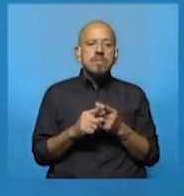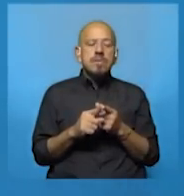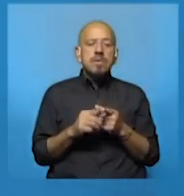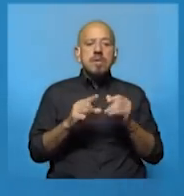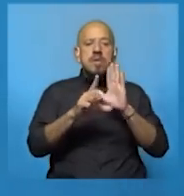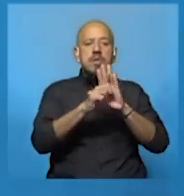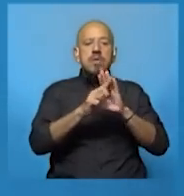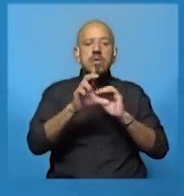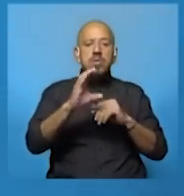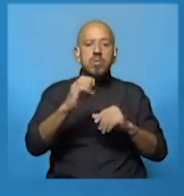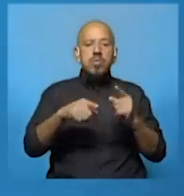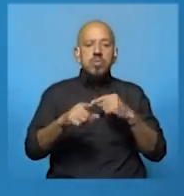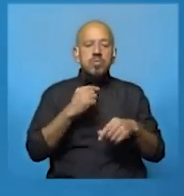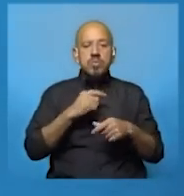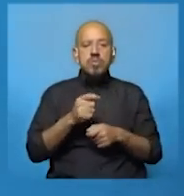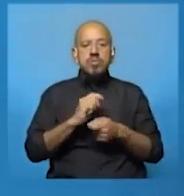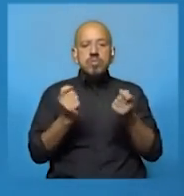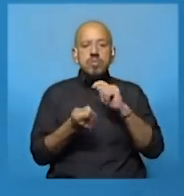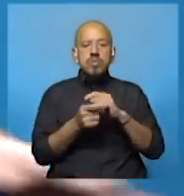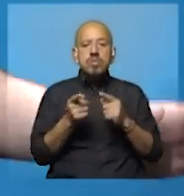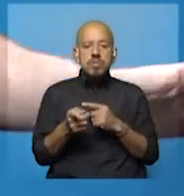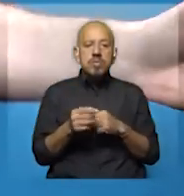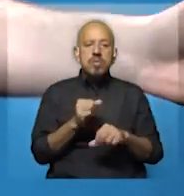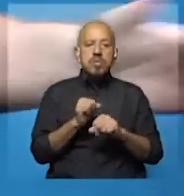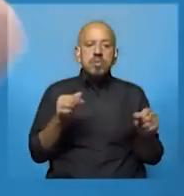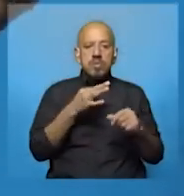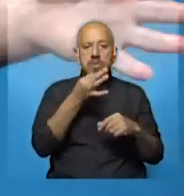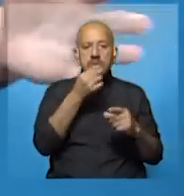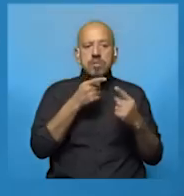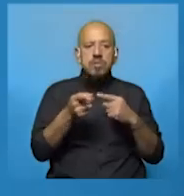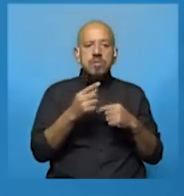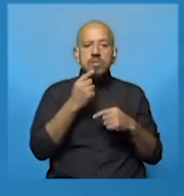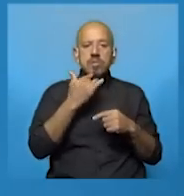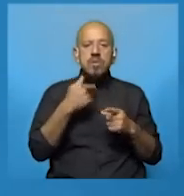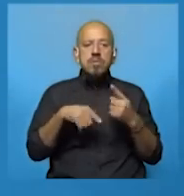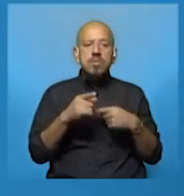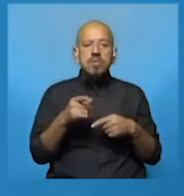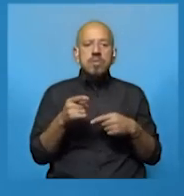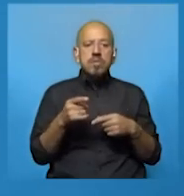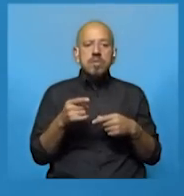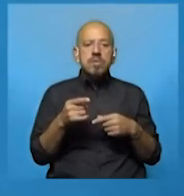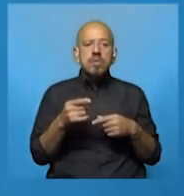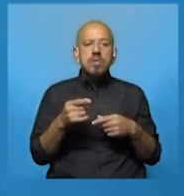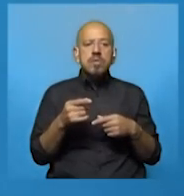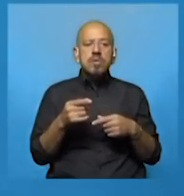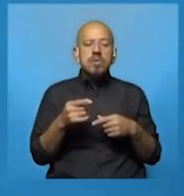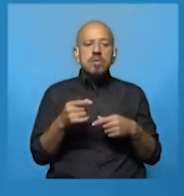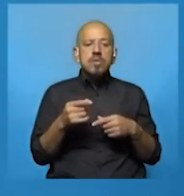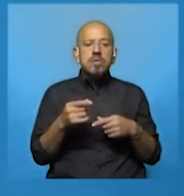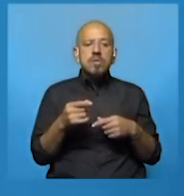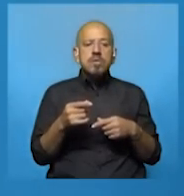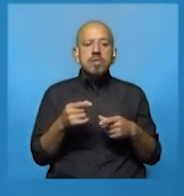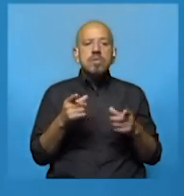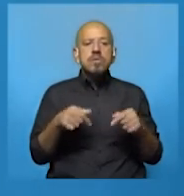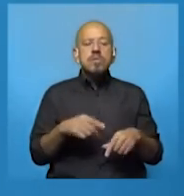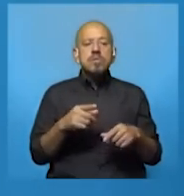de la ley urgente de conciliación entre varios cambios que se hicieron que también podemos hablar otros relacionados por ejemplo con lavado activos Pero uno de los cambios que se hicieron en la ley